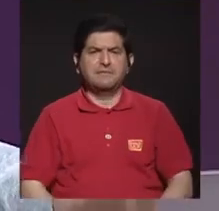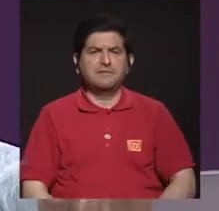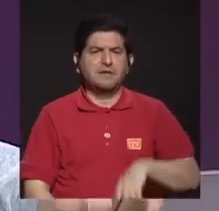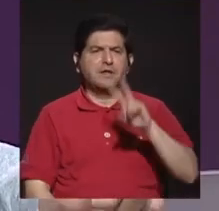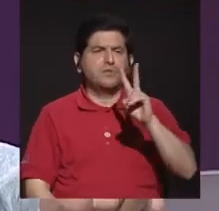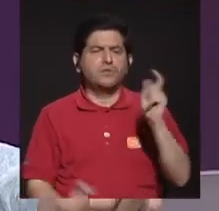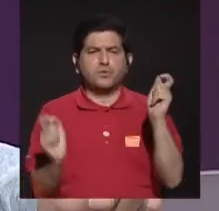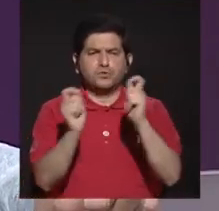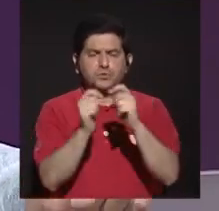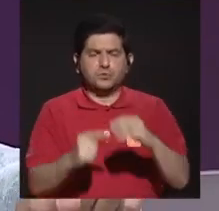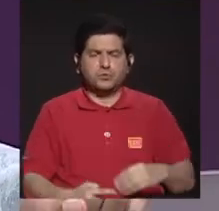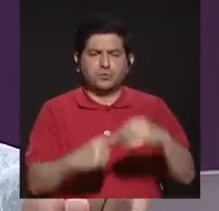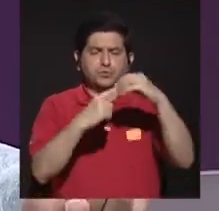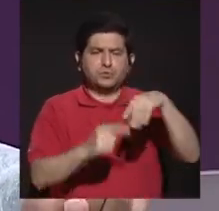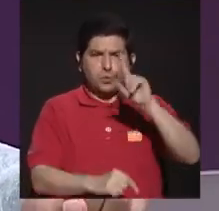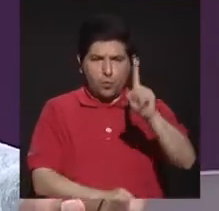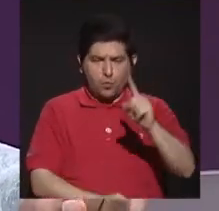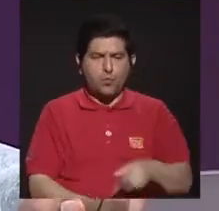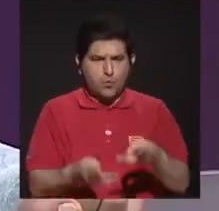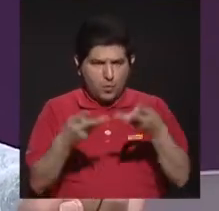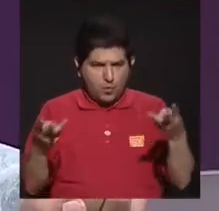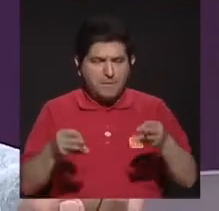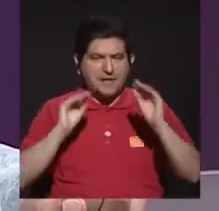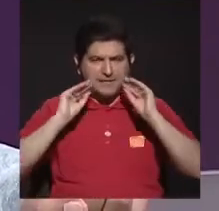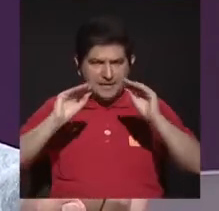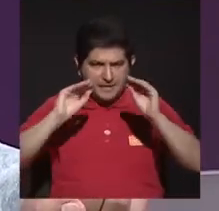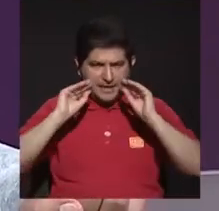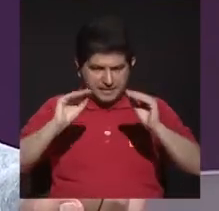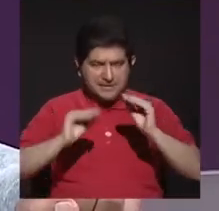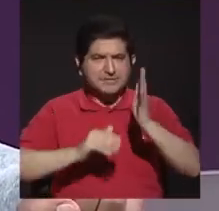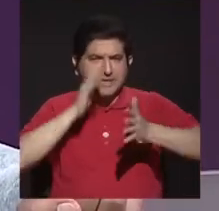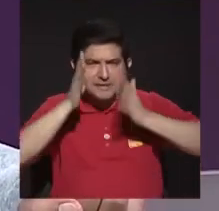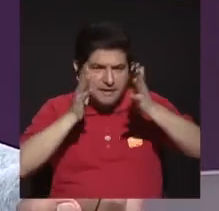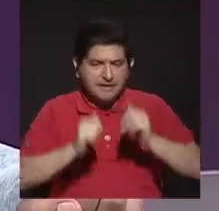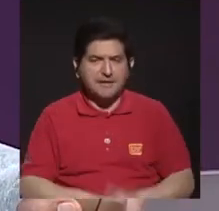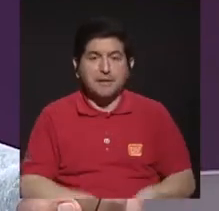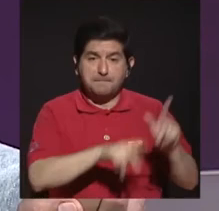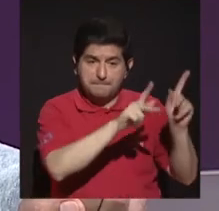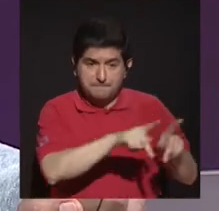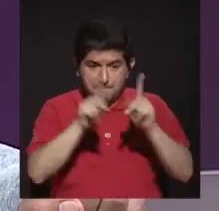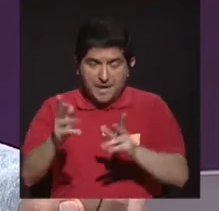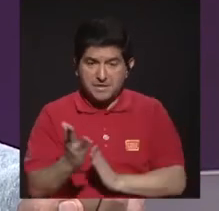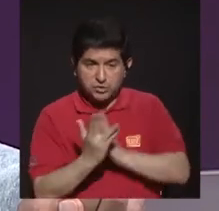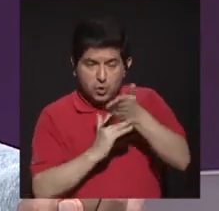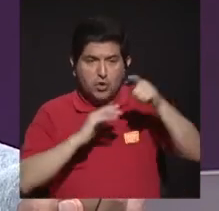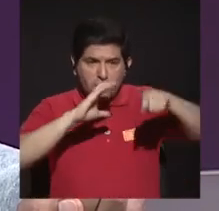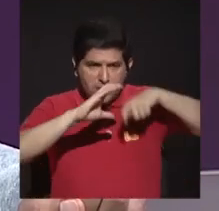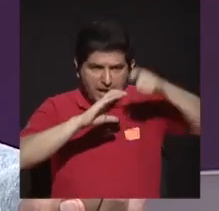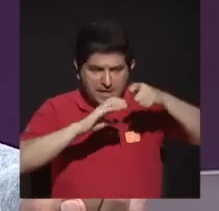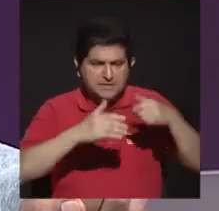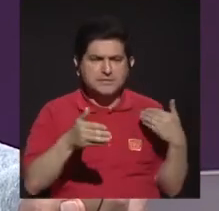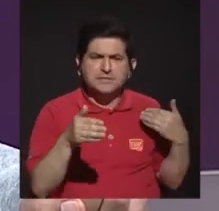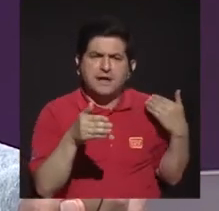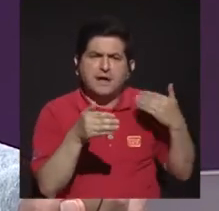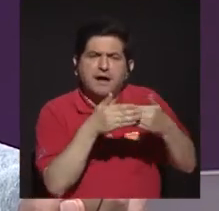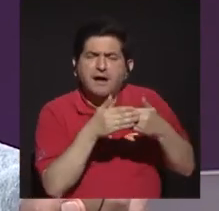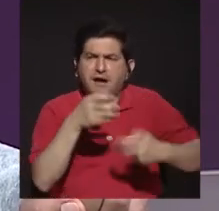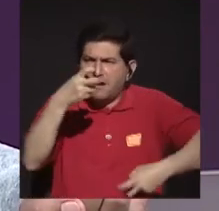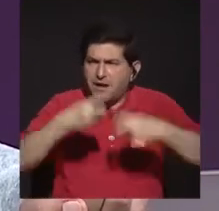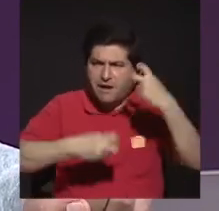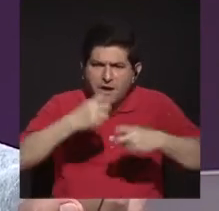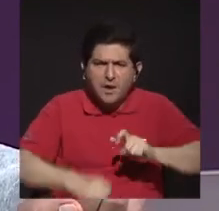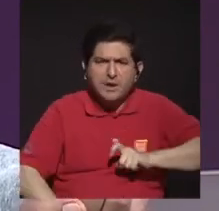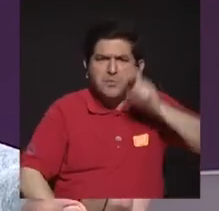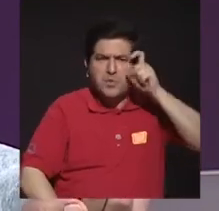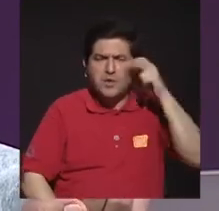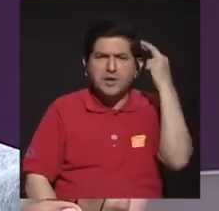dos puntos principales. Uno, crear material didáctico para que las personas a través del cine se acerquen a los problemas de